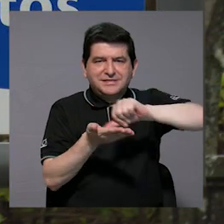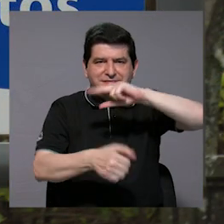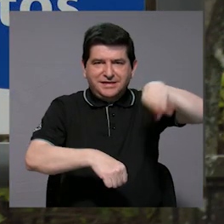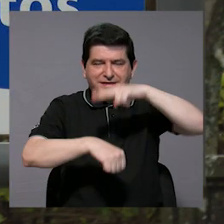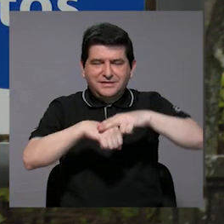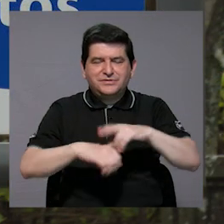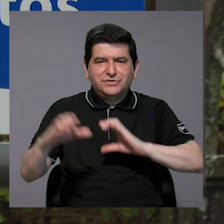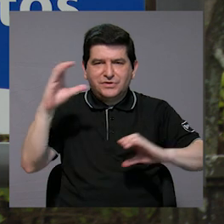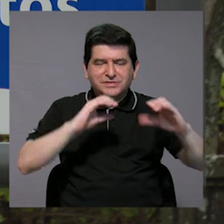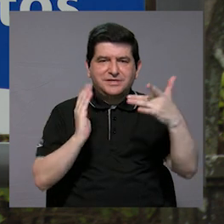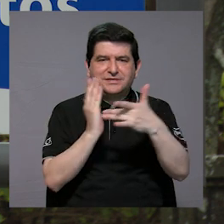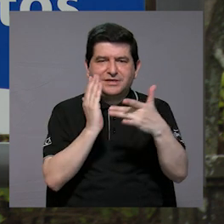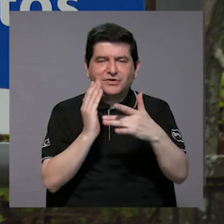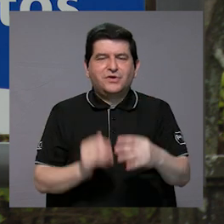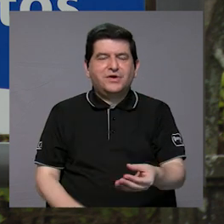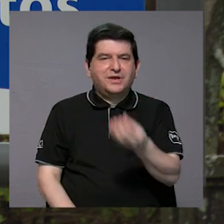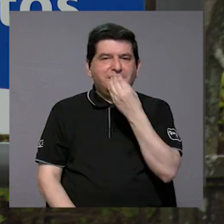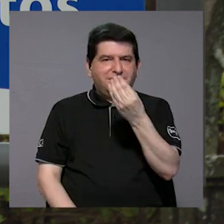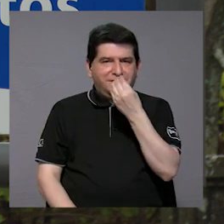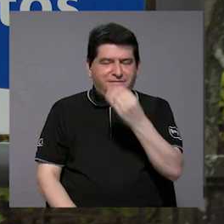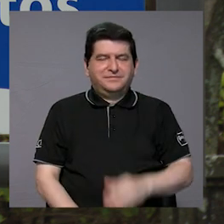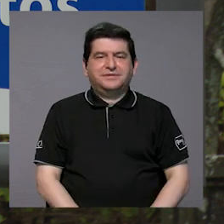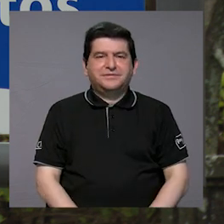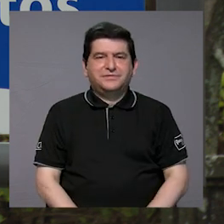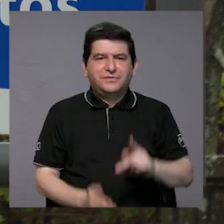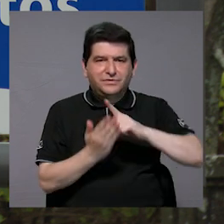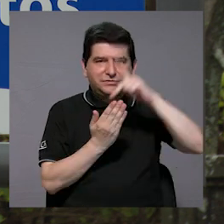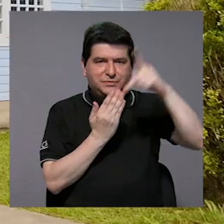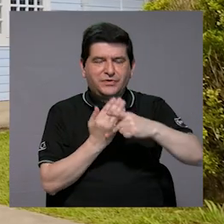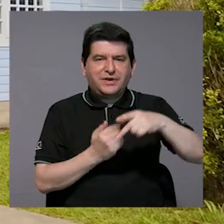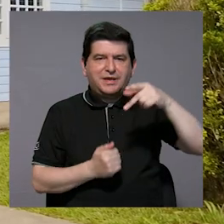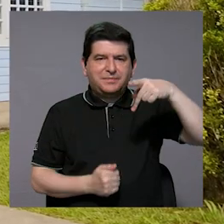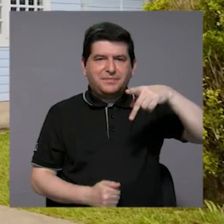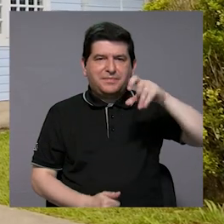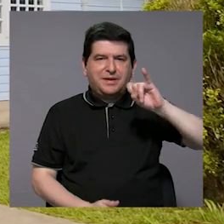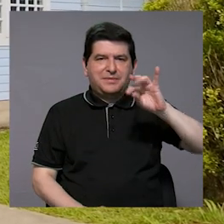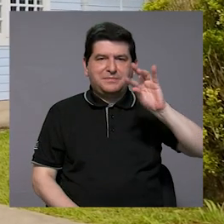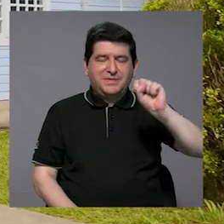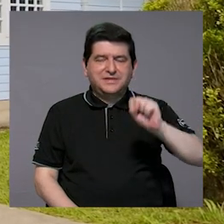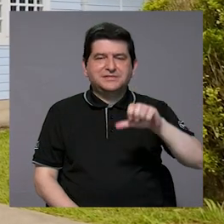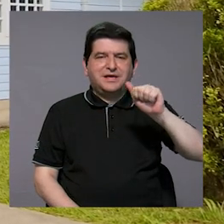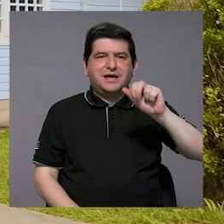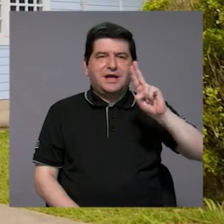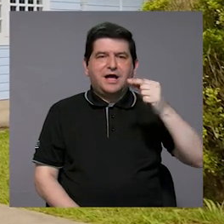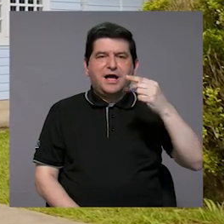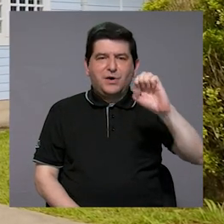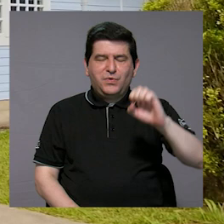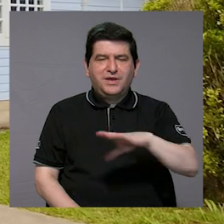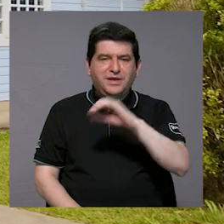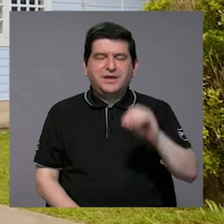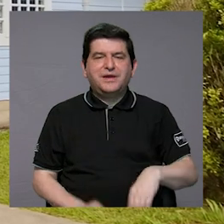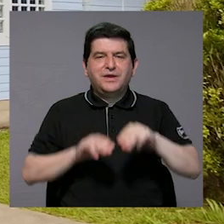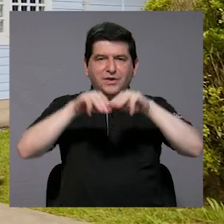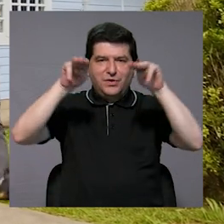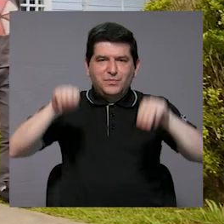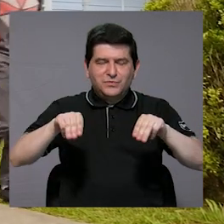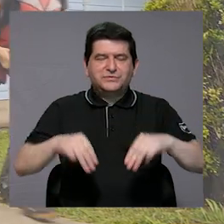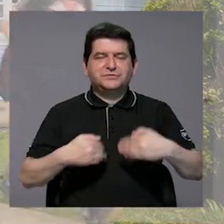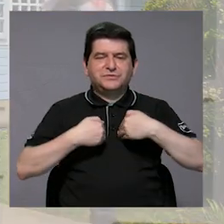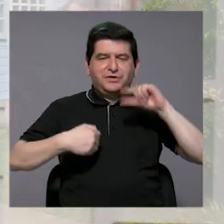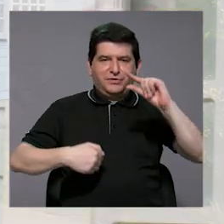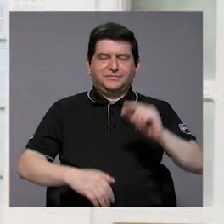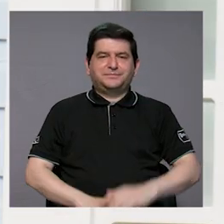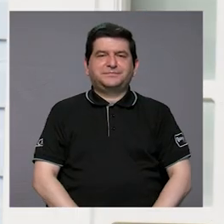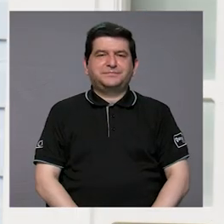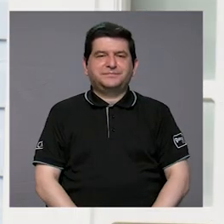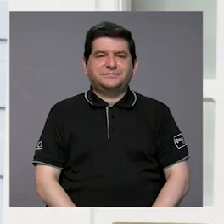por medio del Centro Nacional de Ciencia y Tecnología de Alimentos, CITA, el programa PITS de la Incubadora de Empresas Auge y del